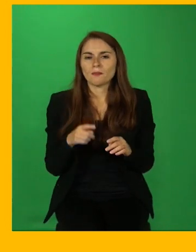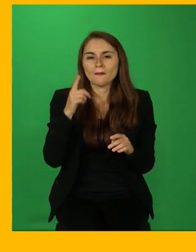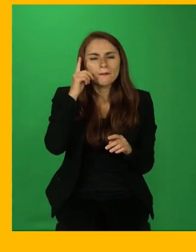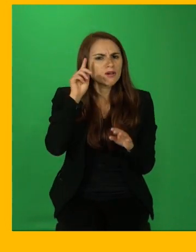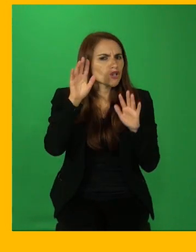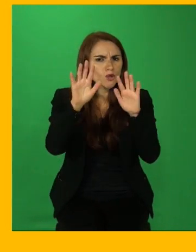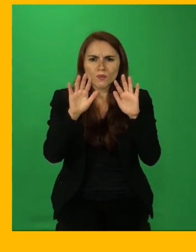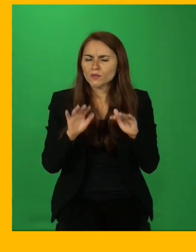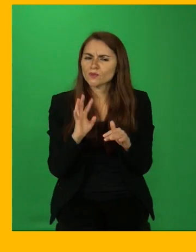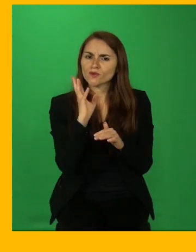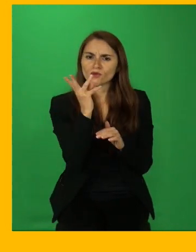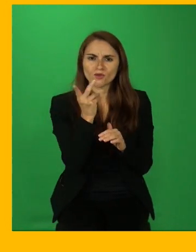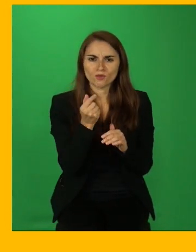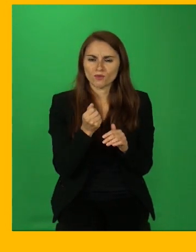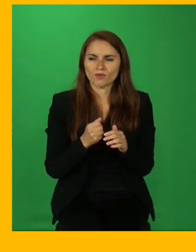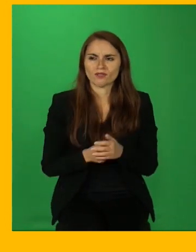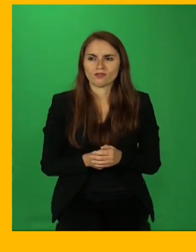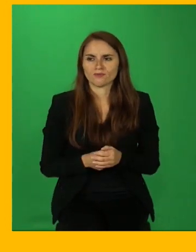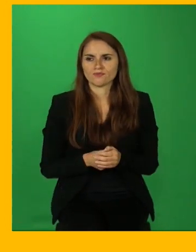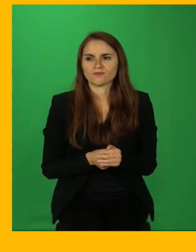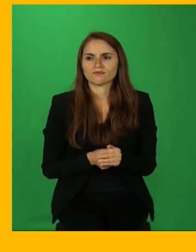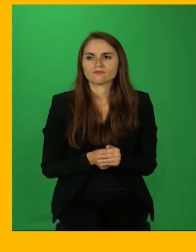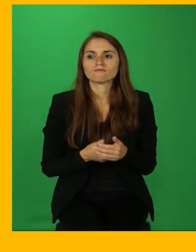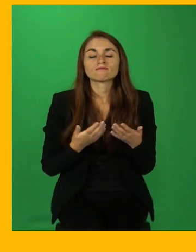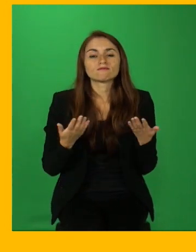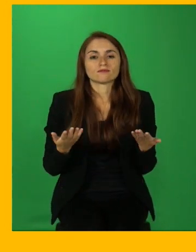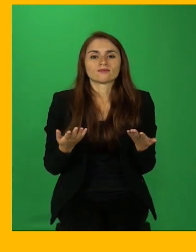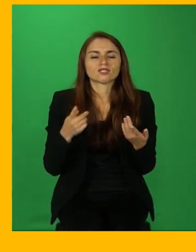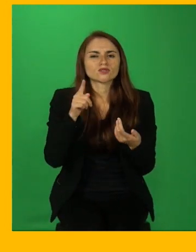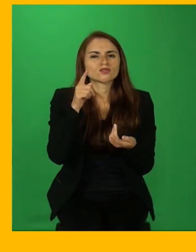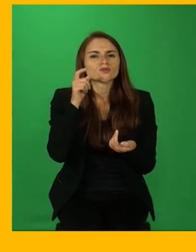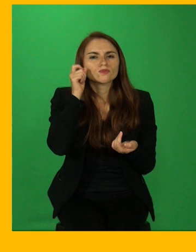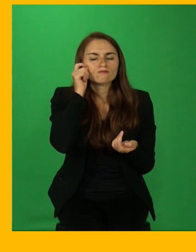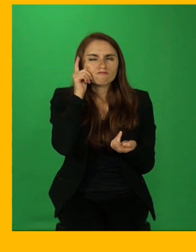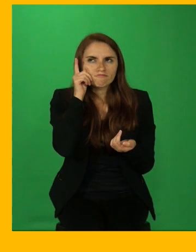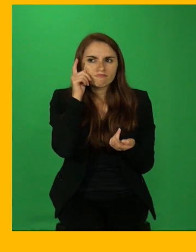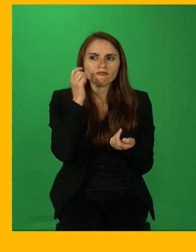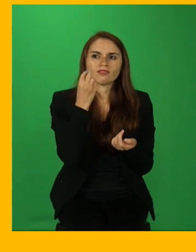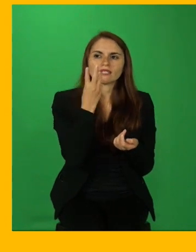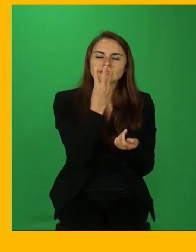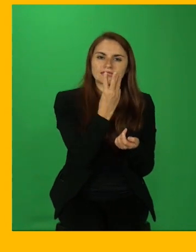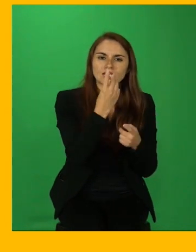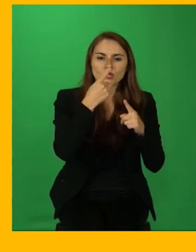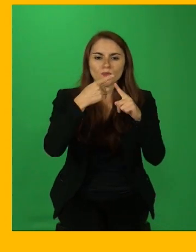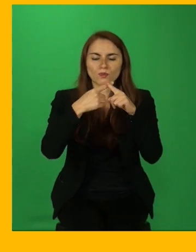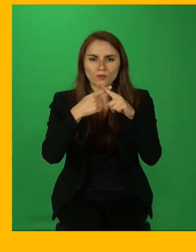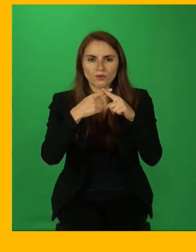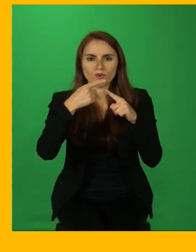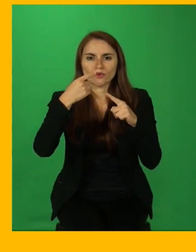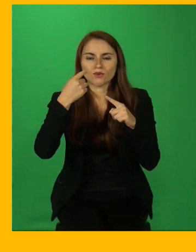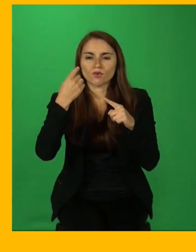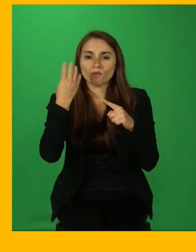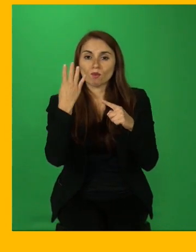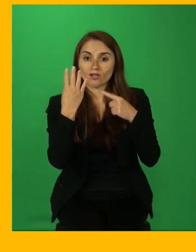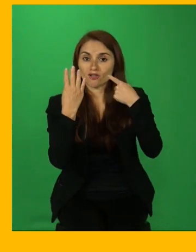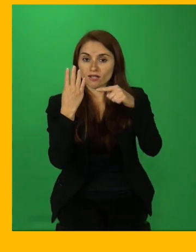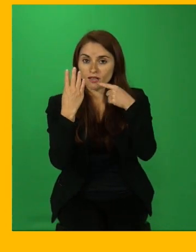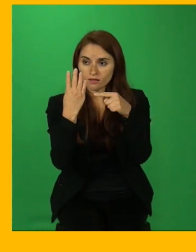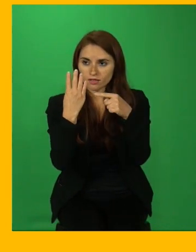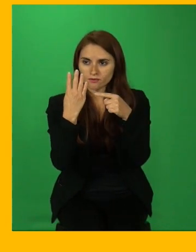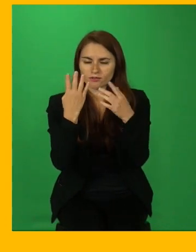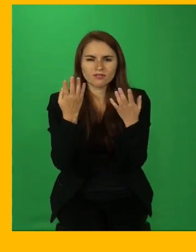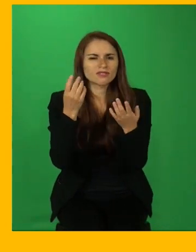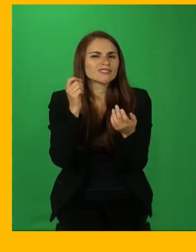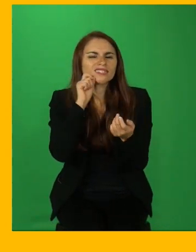sigue manteniendo el mismo concepto entonces si tú tienes 3 x 4 negativo significa que vas a